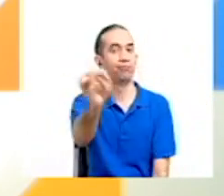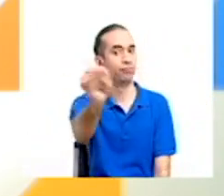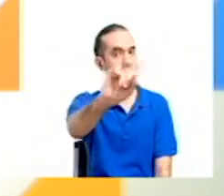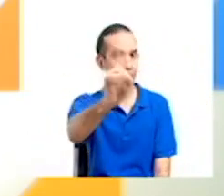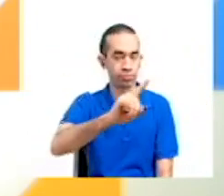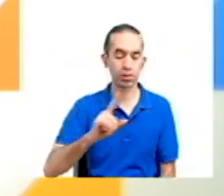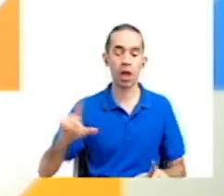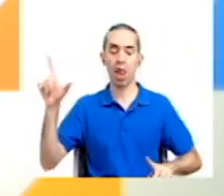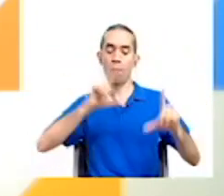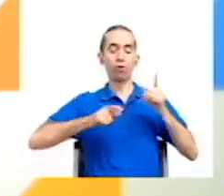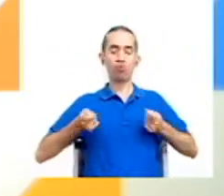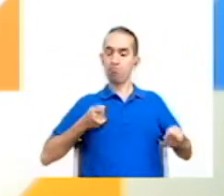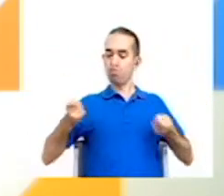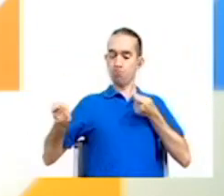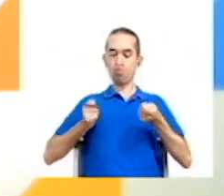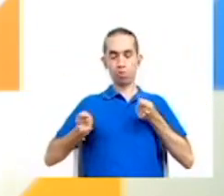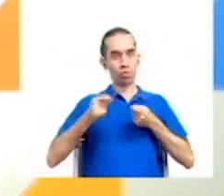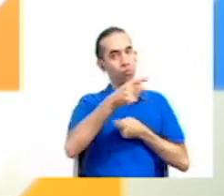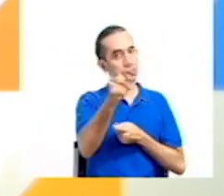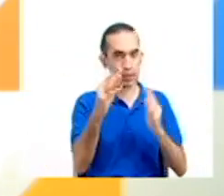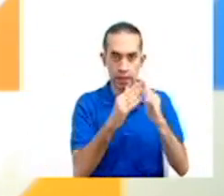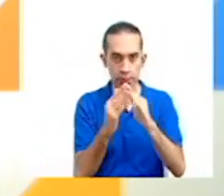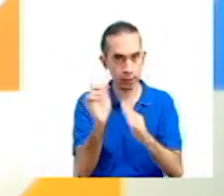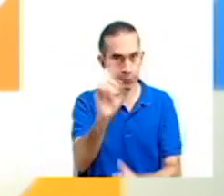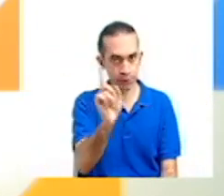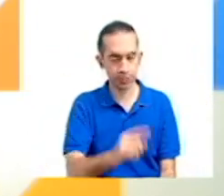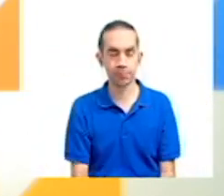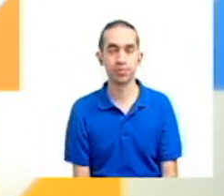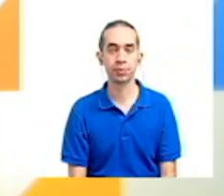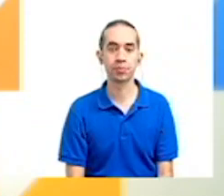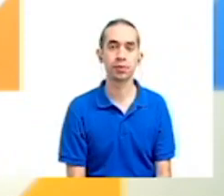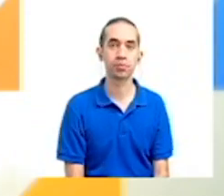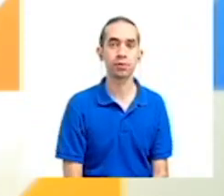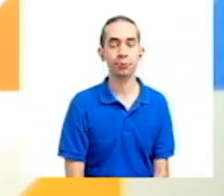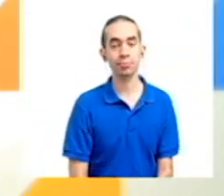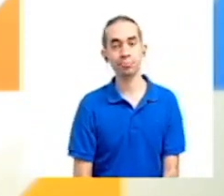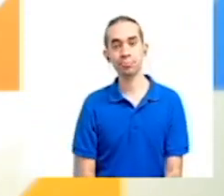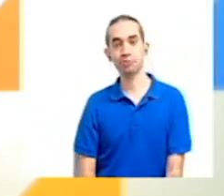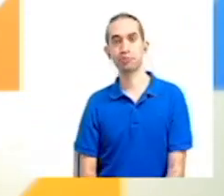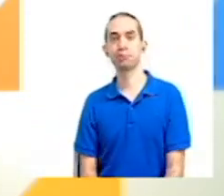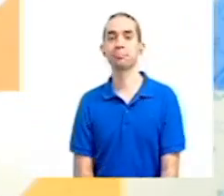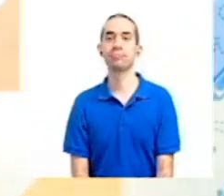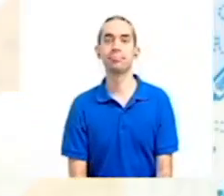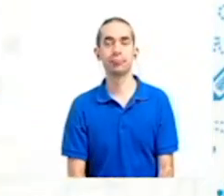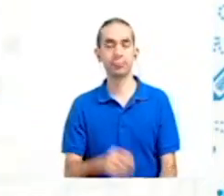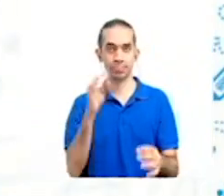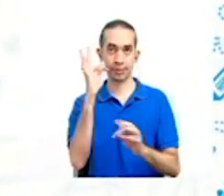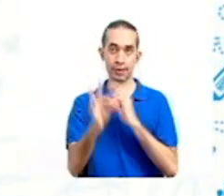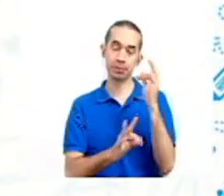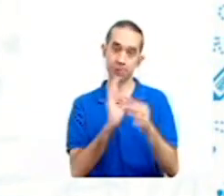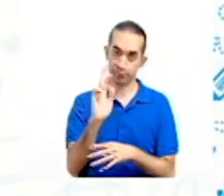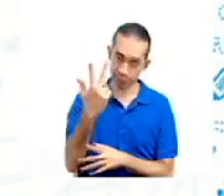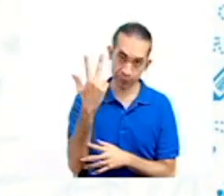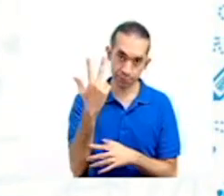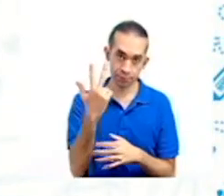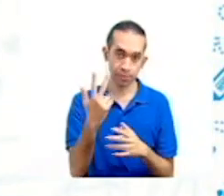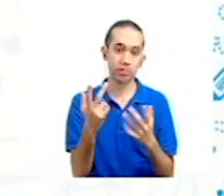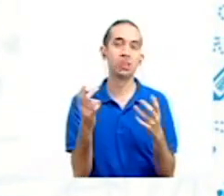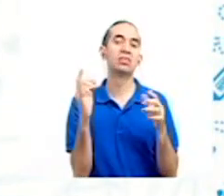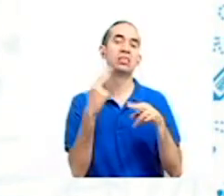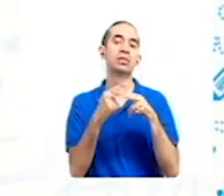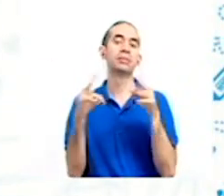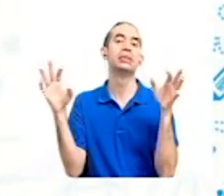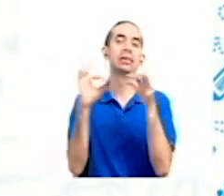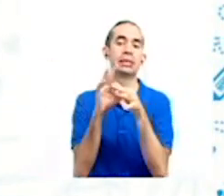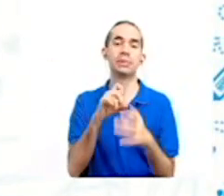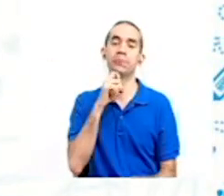bajo condiciones muy controladas. Muy bien, vamos a continuar con el tercer tipo de enlace químico que puede haber, que se llama enlace